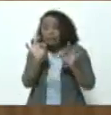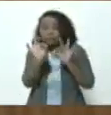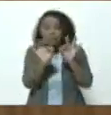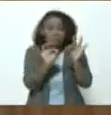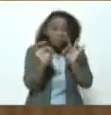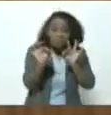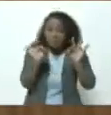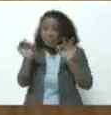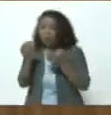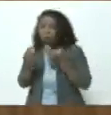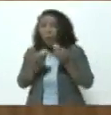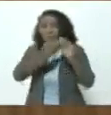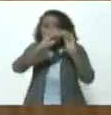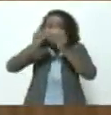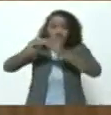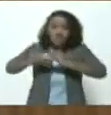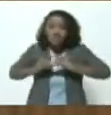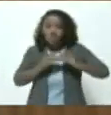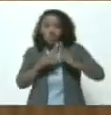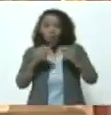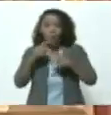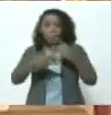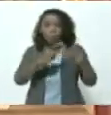gran producción?